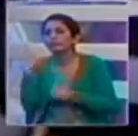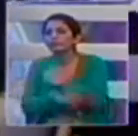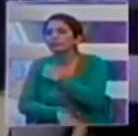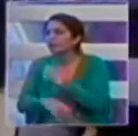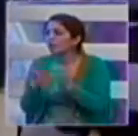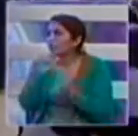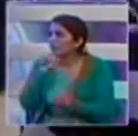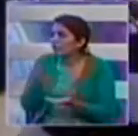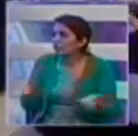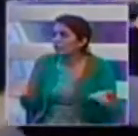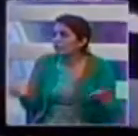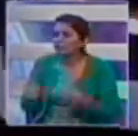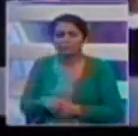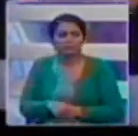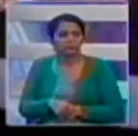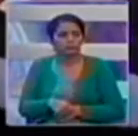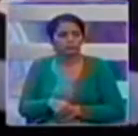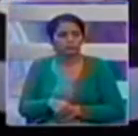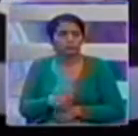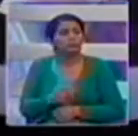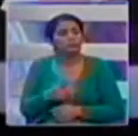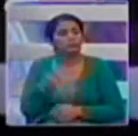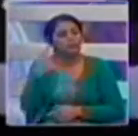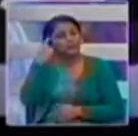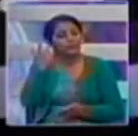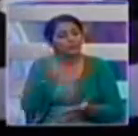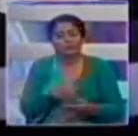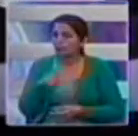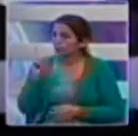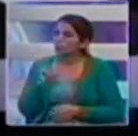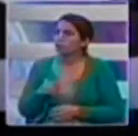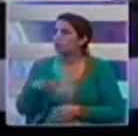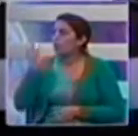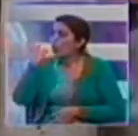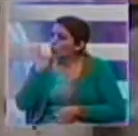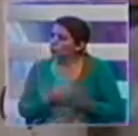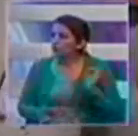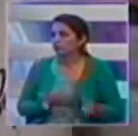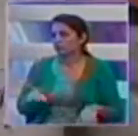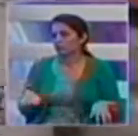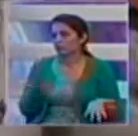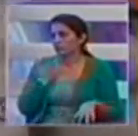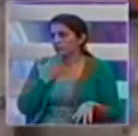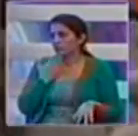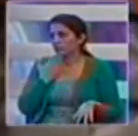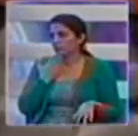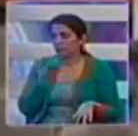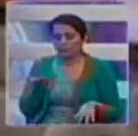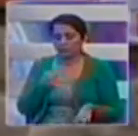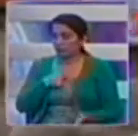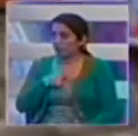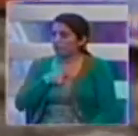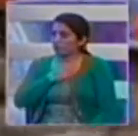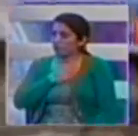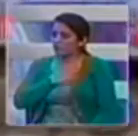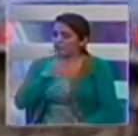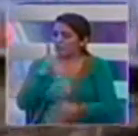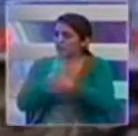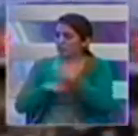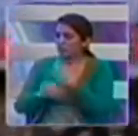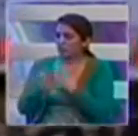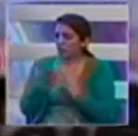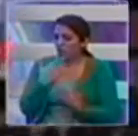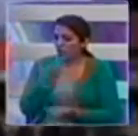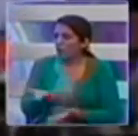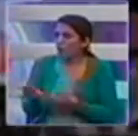más? Justicia, justicia, justicia, y no me cansaré de eso. Lo único que como madre espero y anhelo, en verdad, y